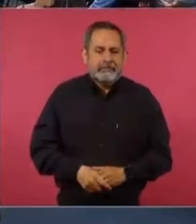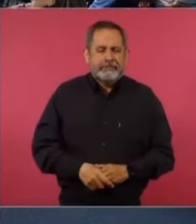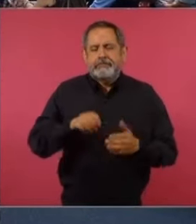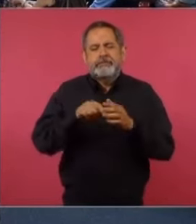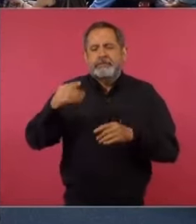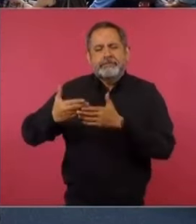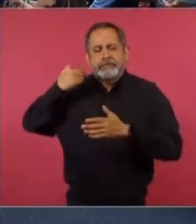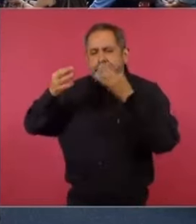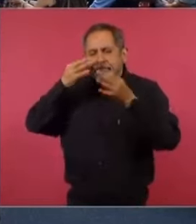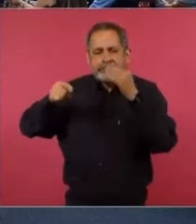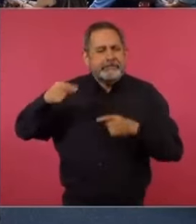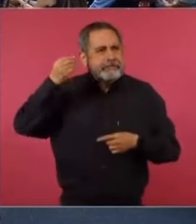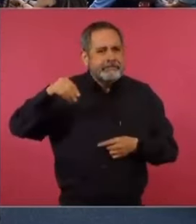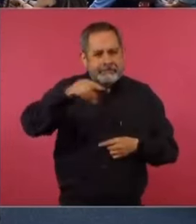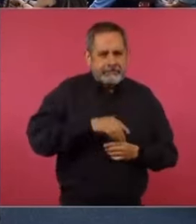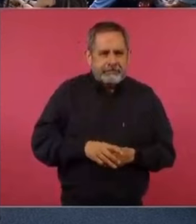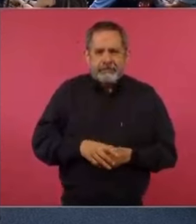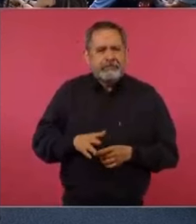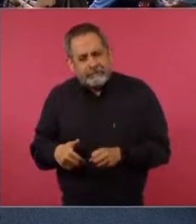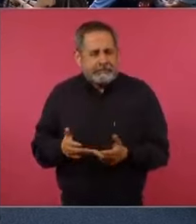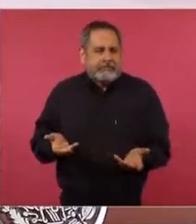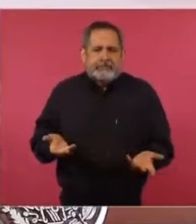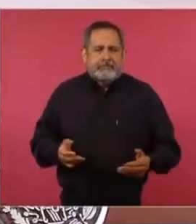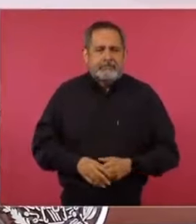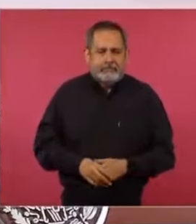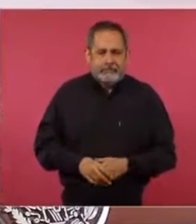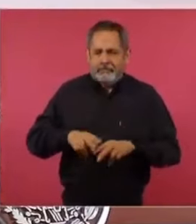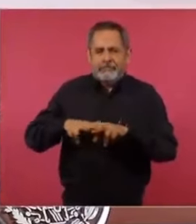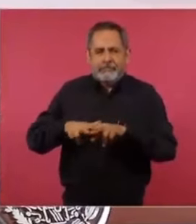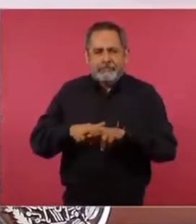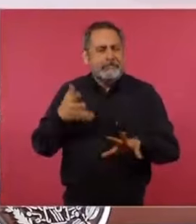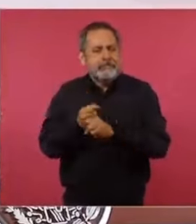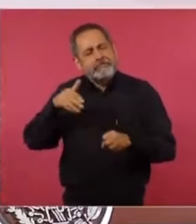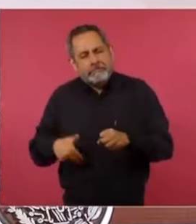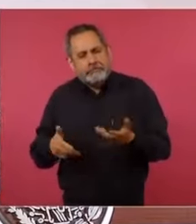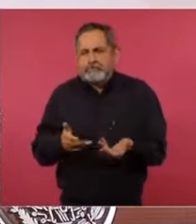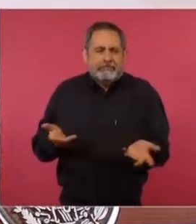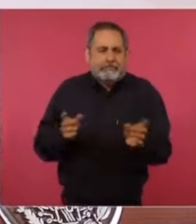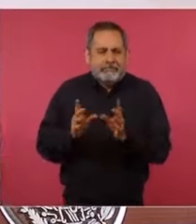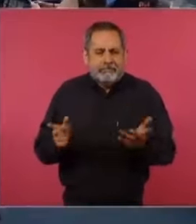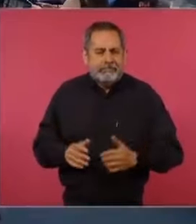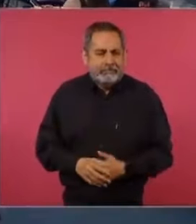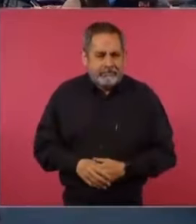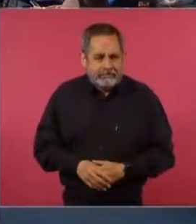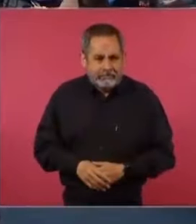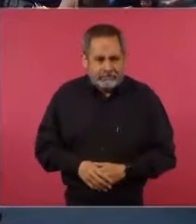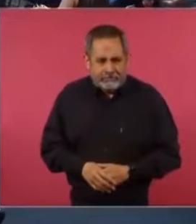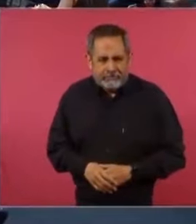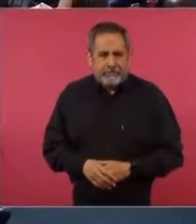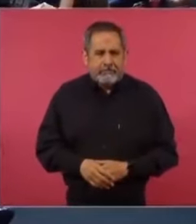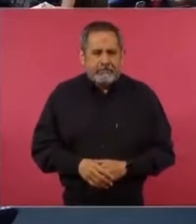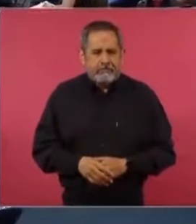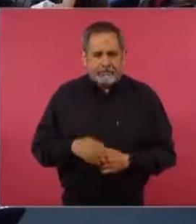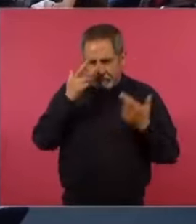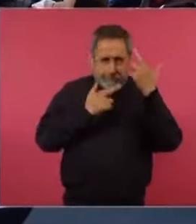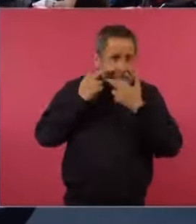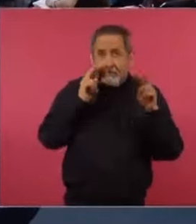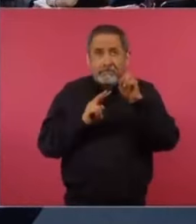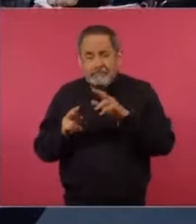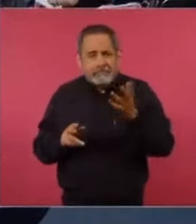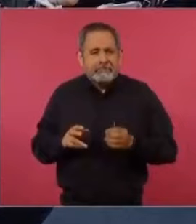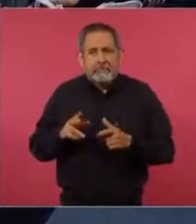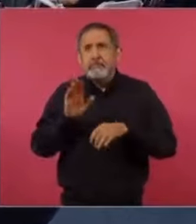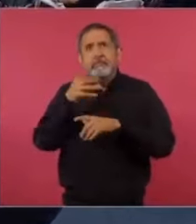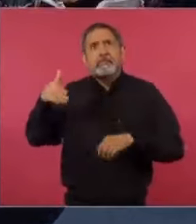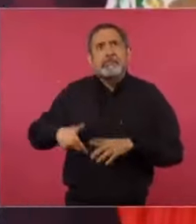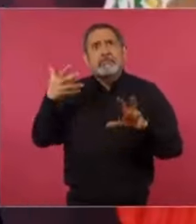campaña. Que el accidente del tren, del metro. Bueno, si revisamos por